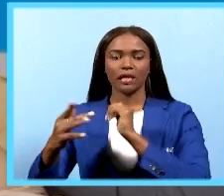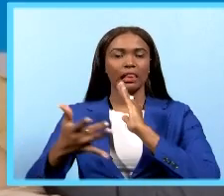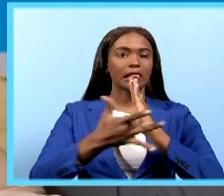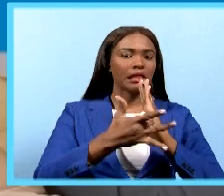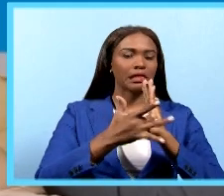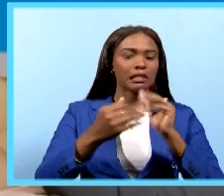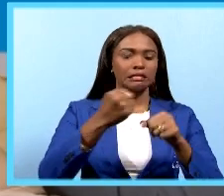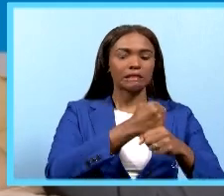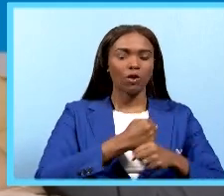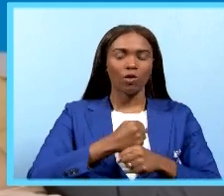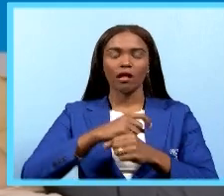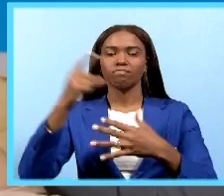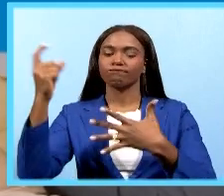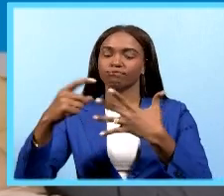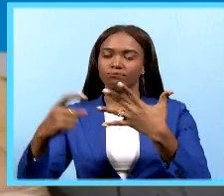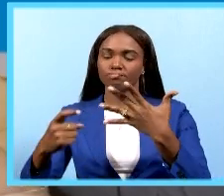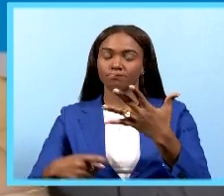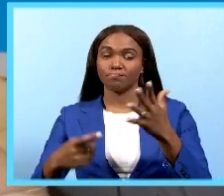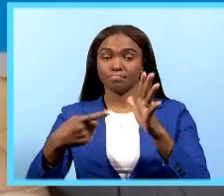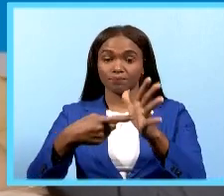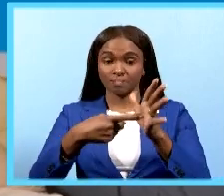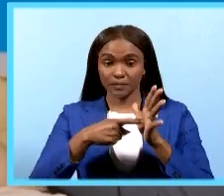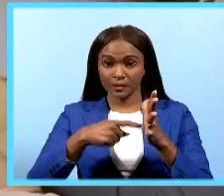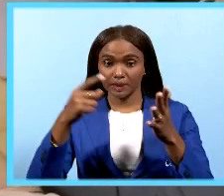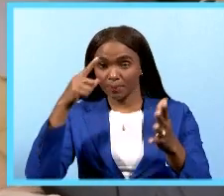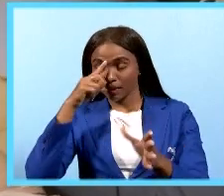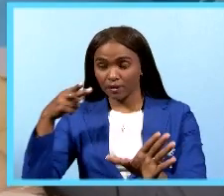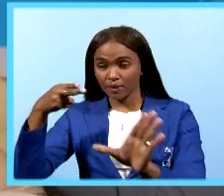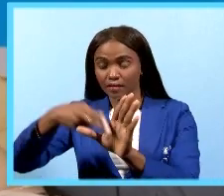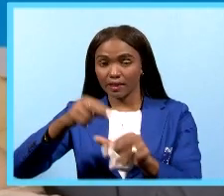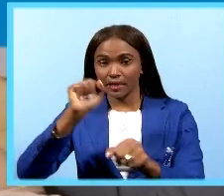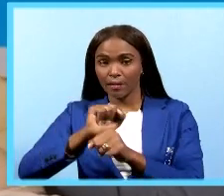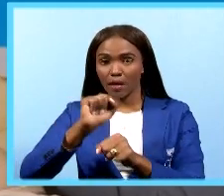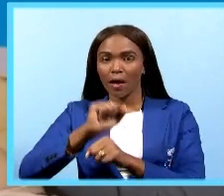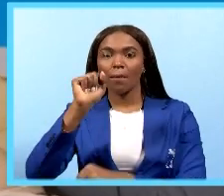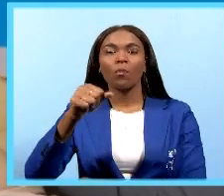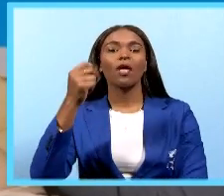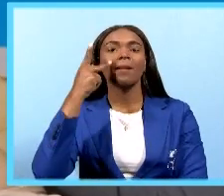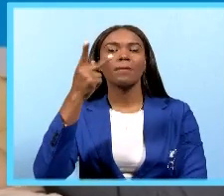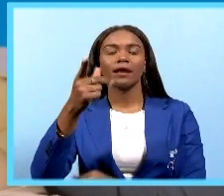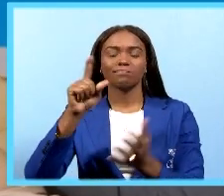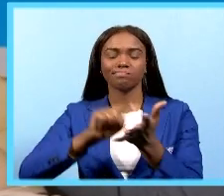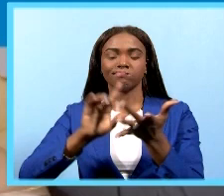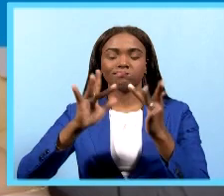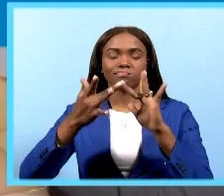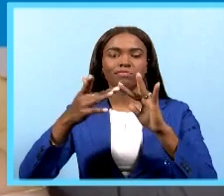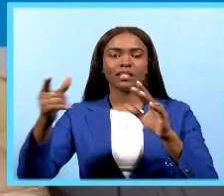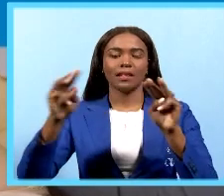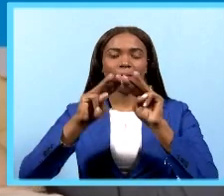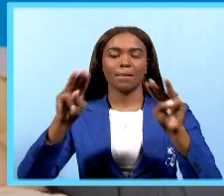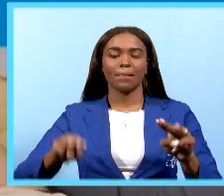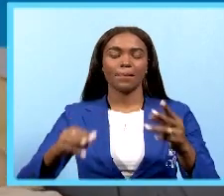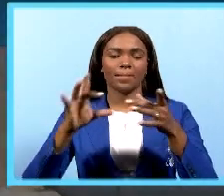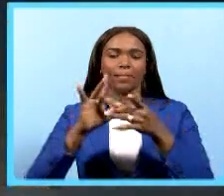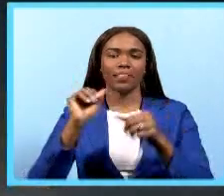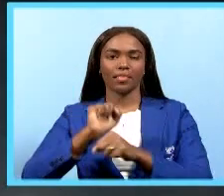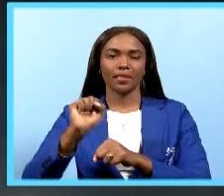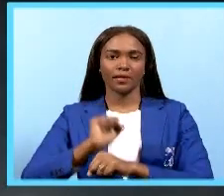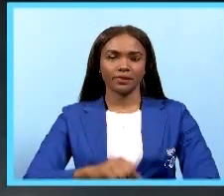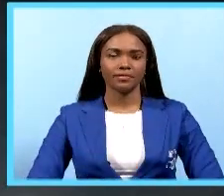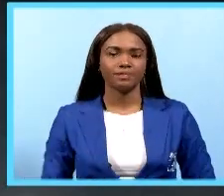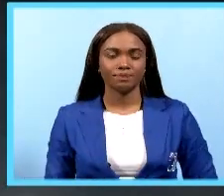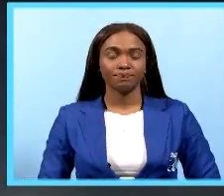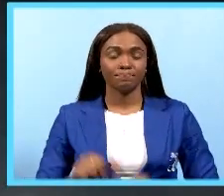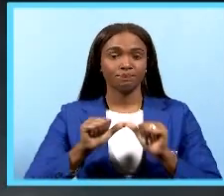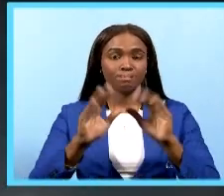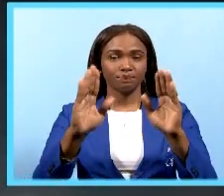en fin. Los requisitos para los puestos de trabajo van a estar disponibles en el portal del Ministerio de Trabajo.